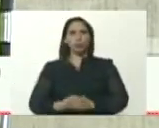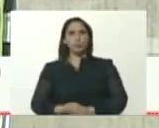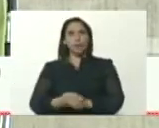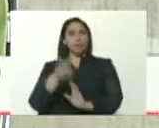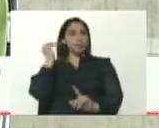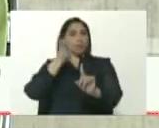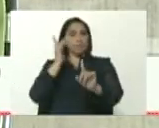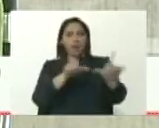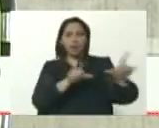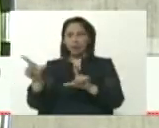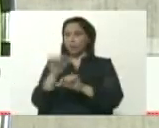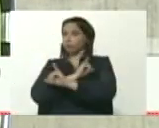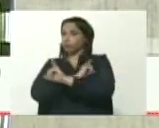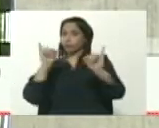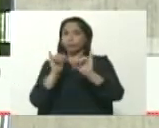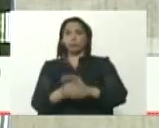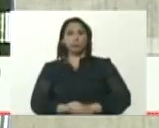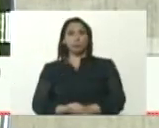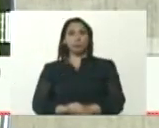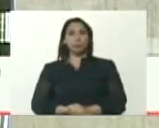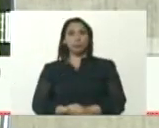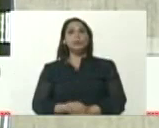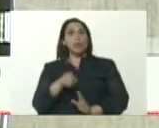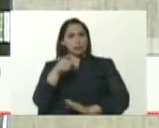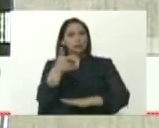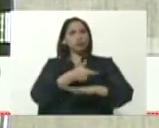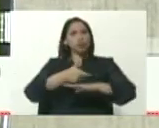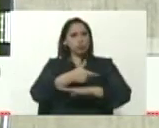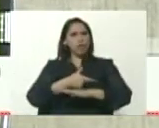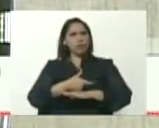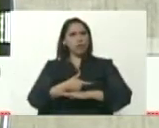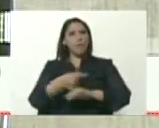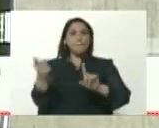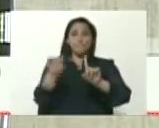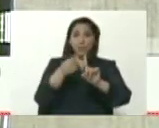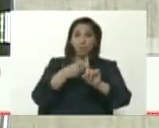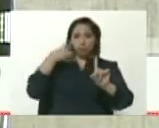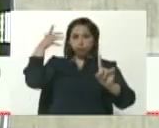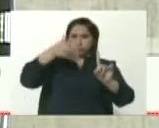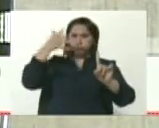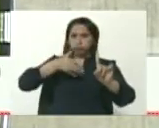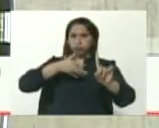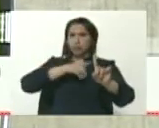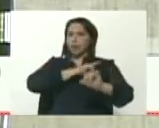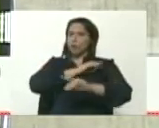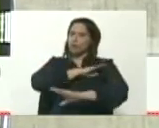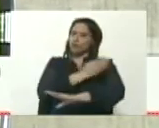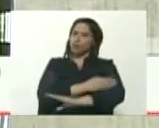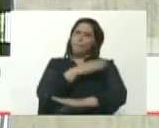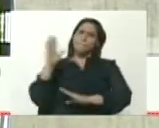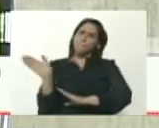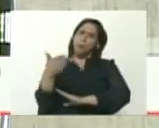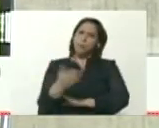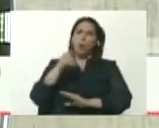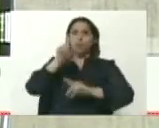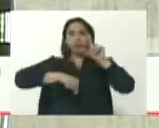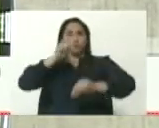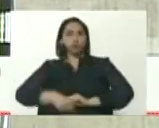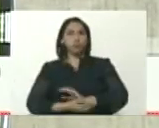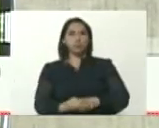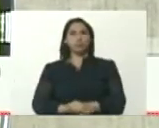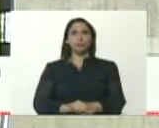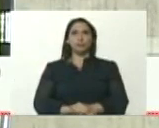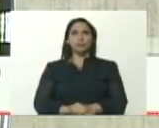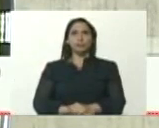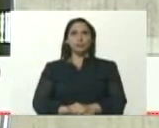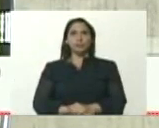Asambleas listas. Así es que se gobierna. Primera orientación, vamos a darle duro por las redes sociales. Vamos a darle